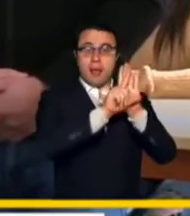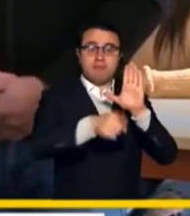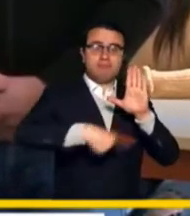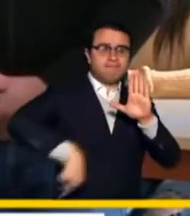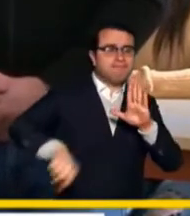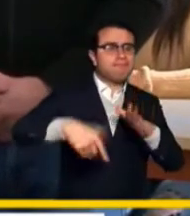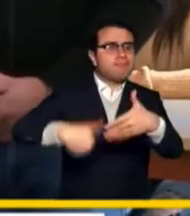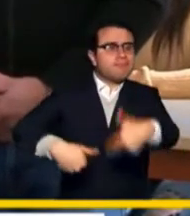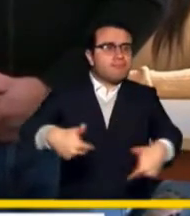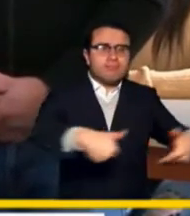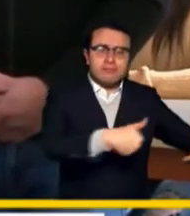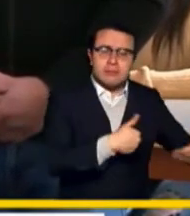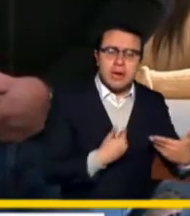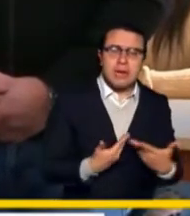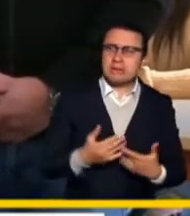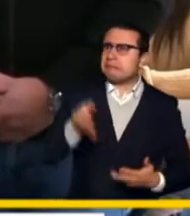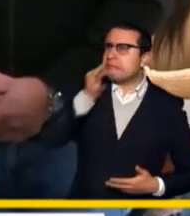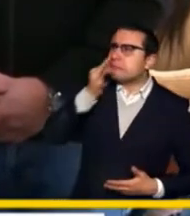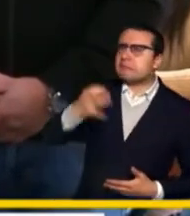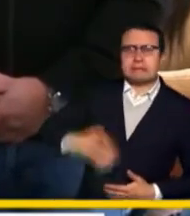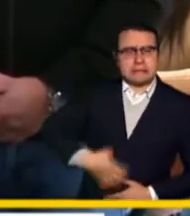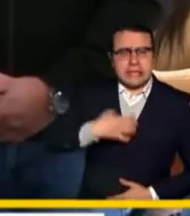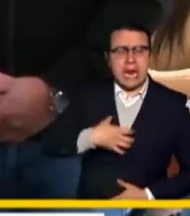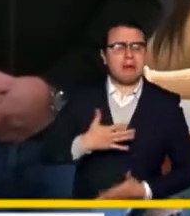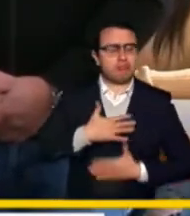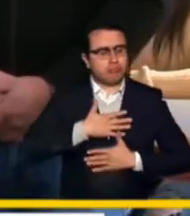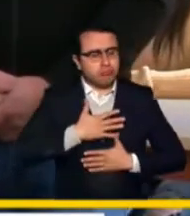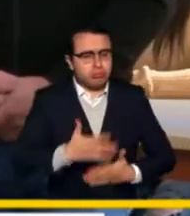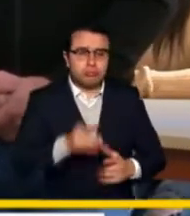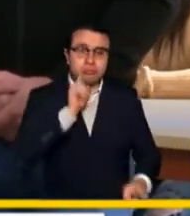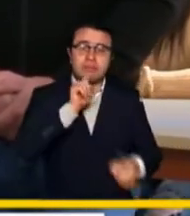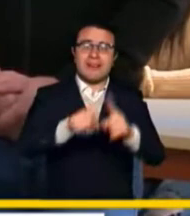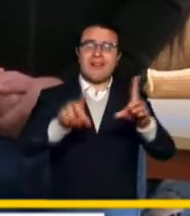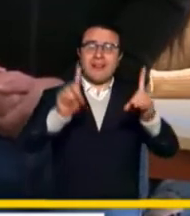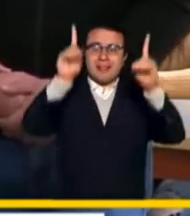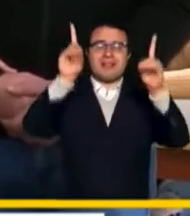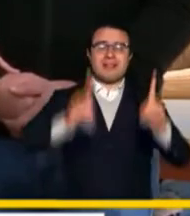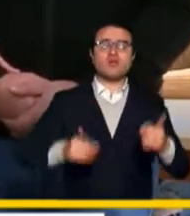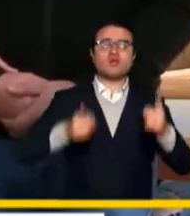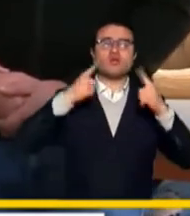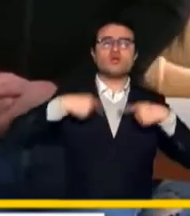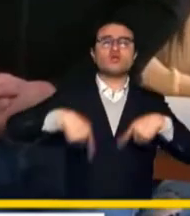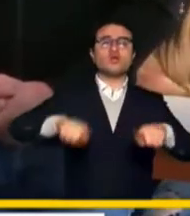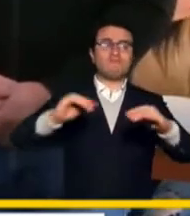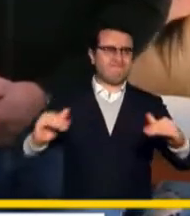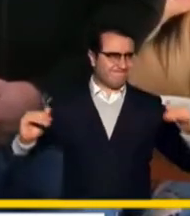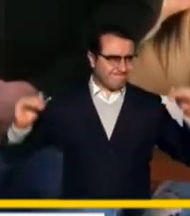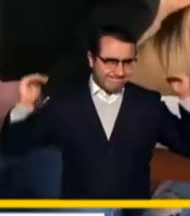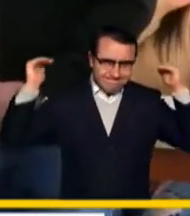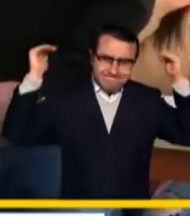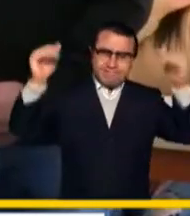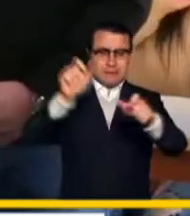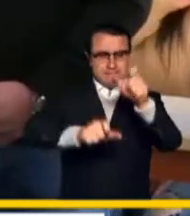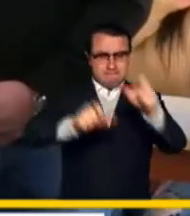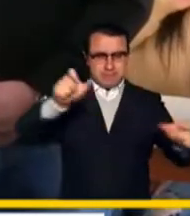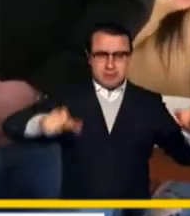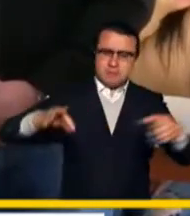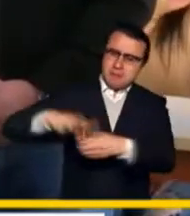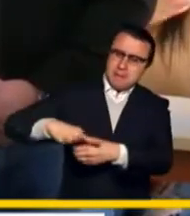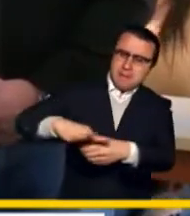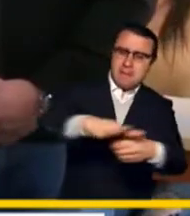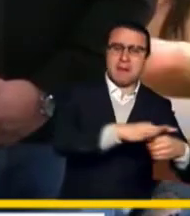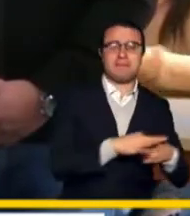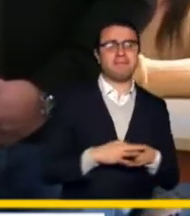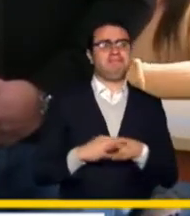tramitarán para que la decisión soberana del pueblo sea la que rija en Colombia. Y